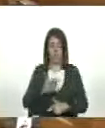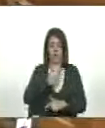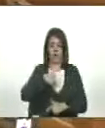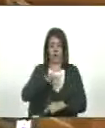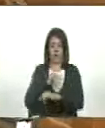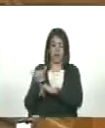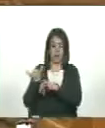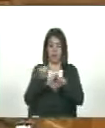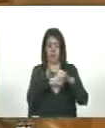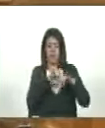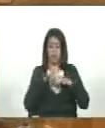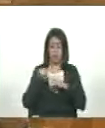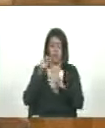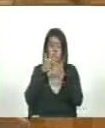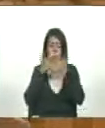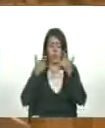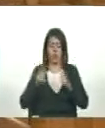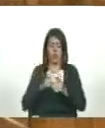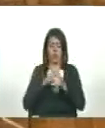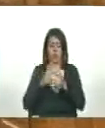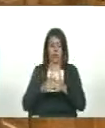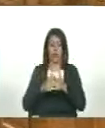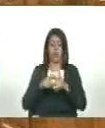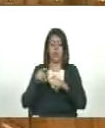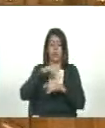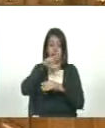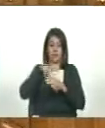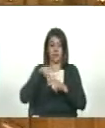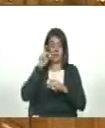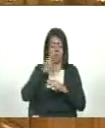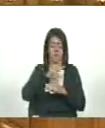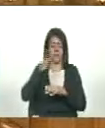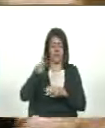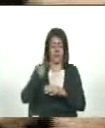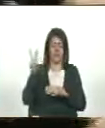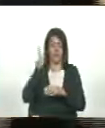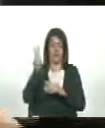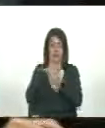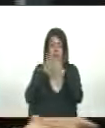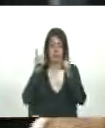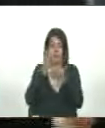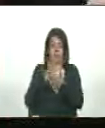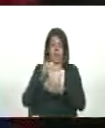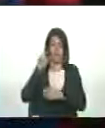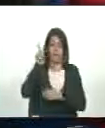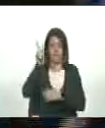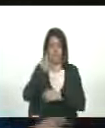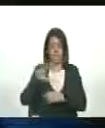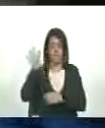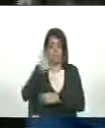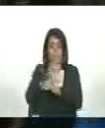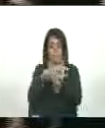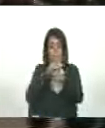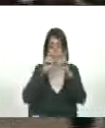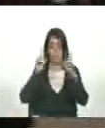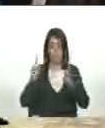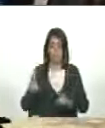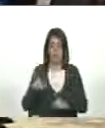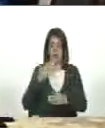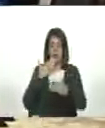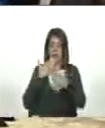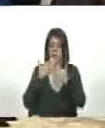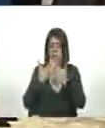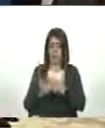la igualdad y nuestra soberanía nacional. ¡Que viva Venezuela libre por siempre! ¡Que viva la Venezuela democrática!